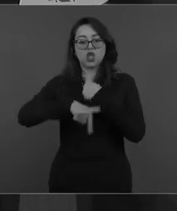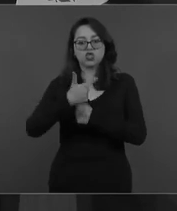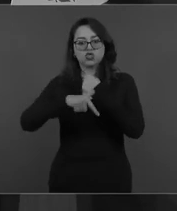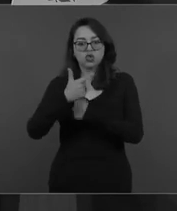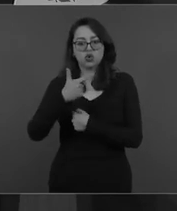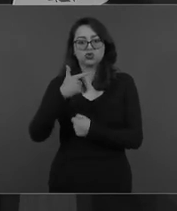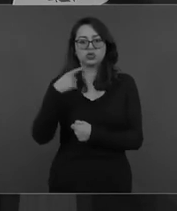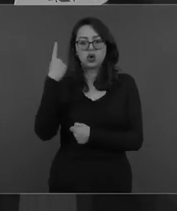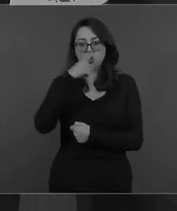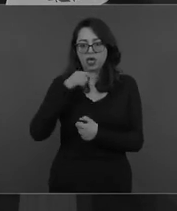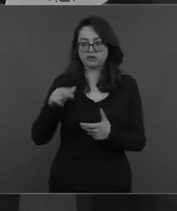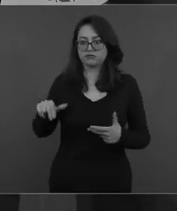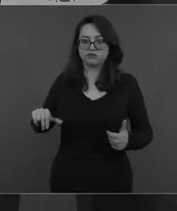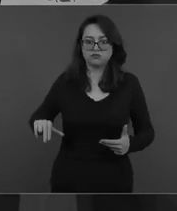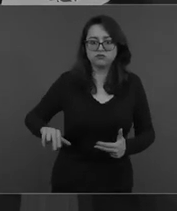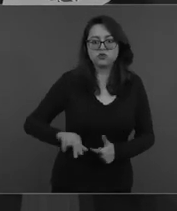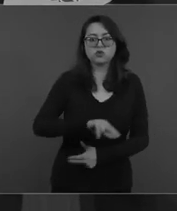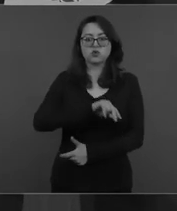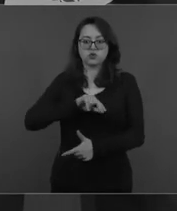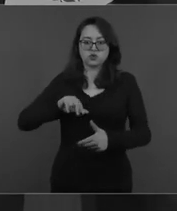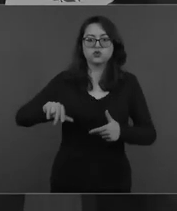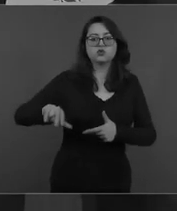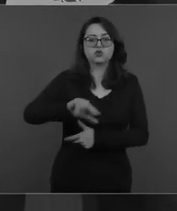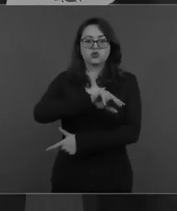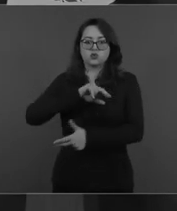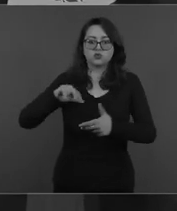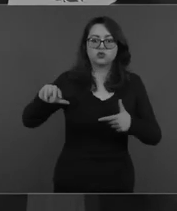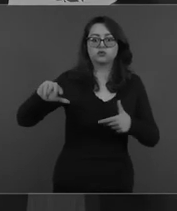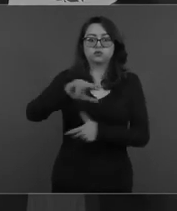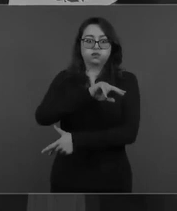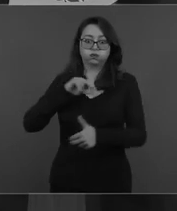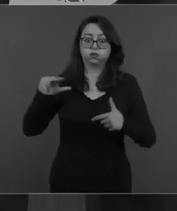empezó a tomar fuerza